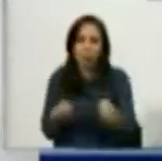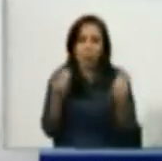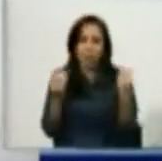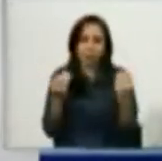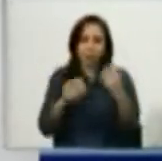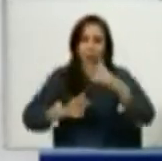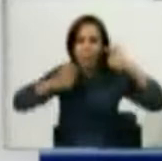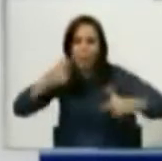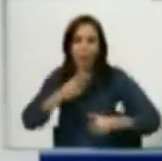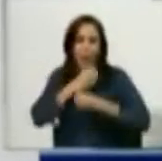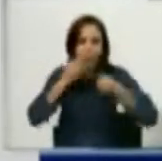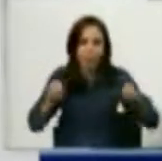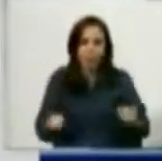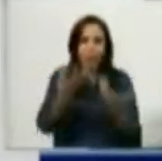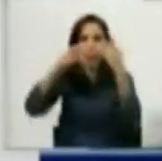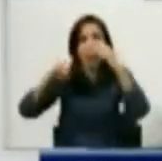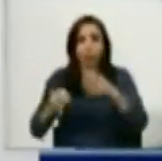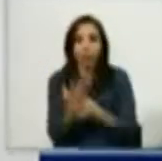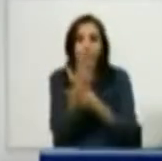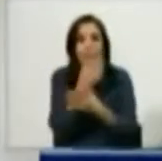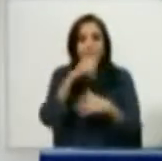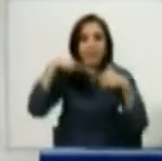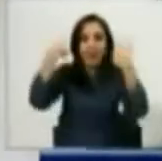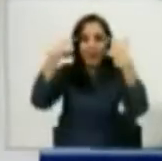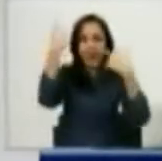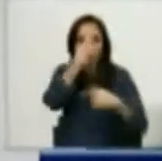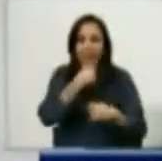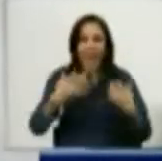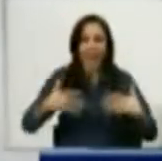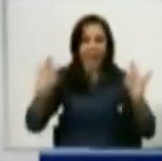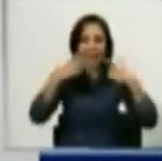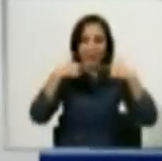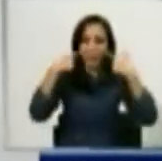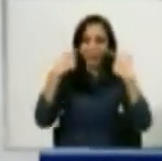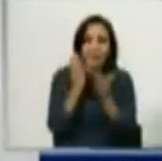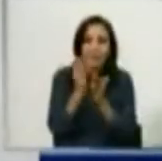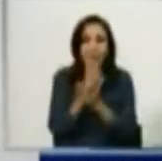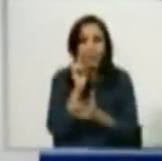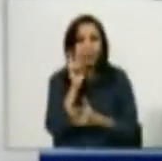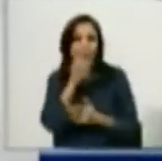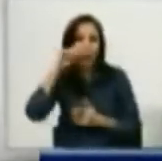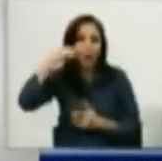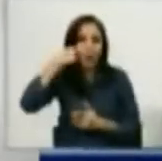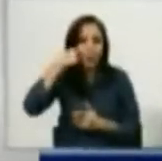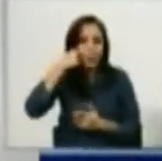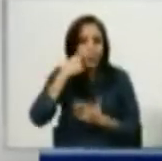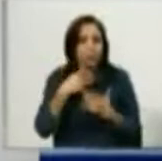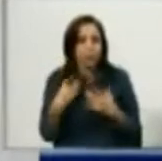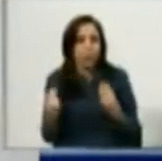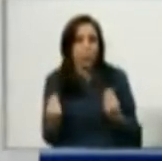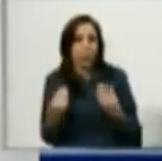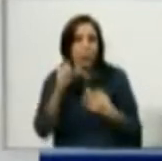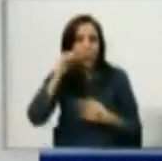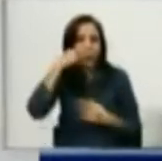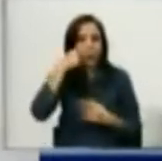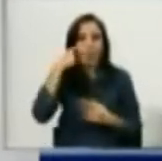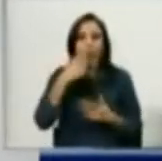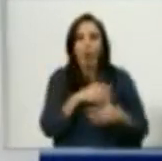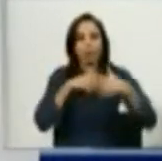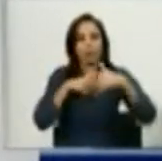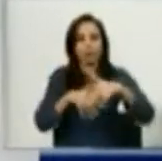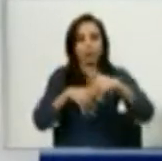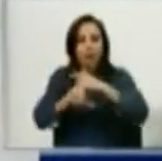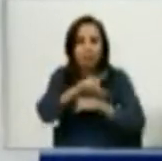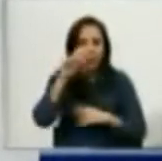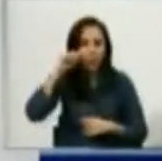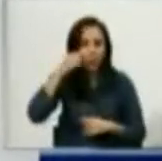bendiciones y flores recuerdo su cara amorosa y su sonrisa lo recordamos aquella caravana darí